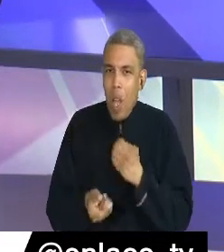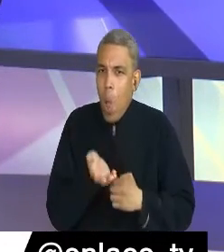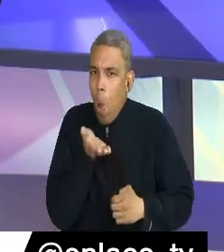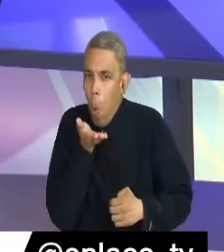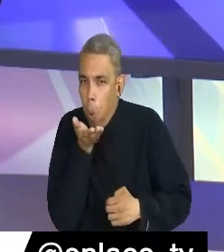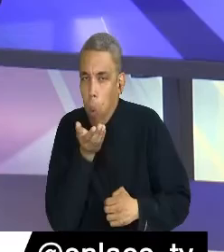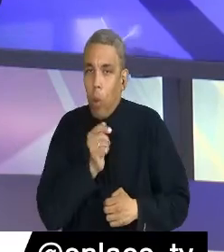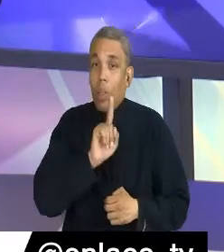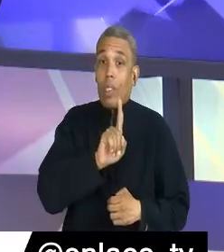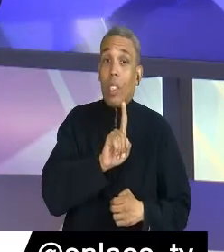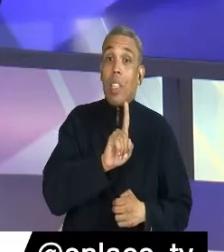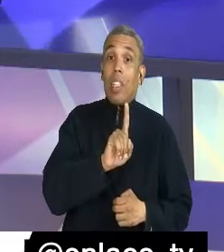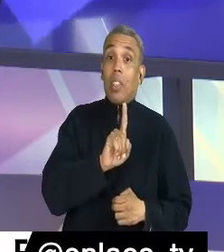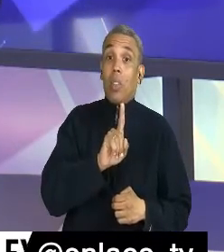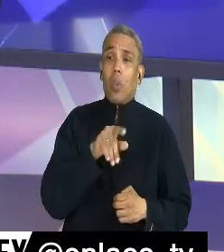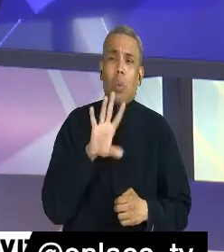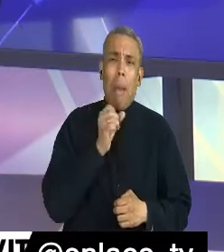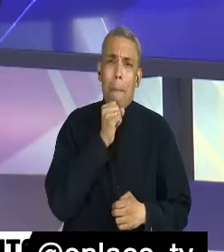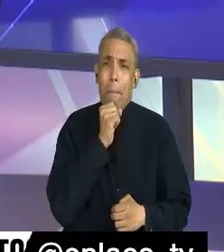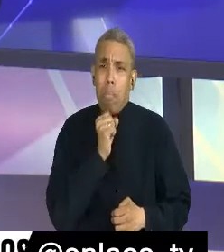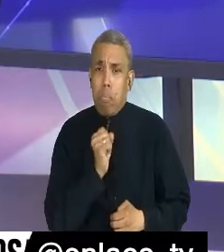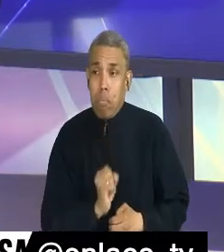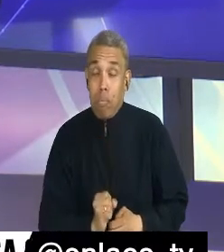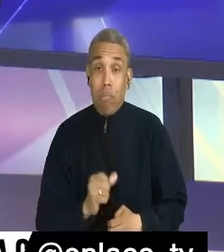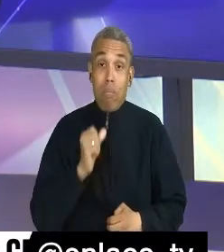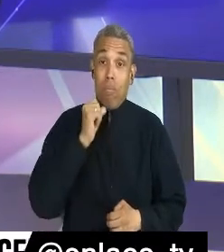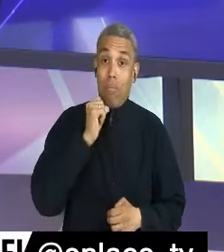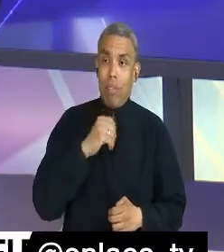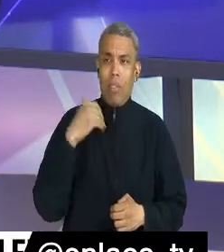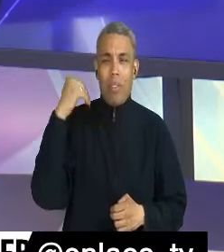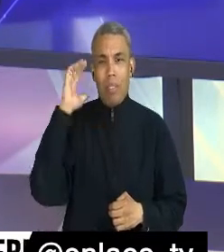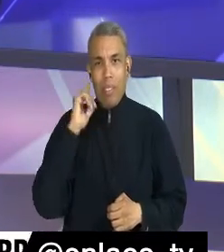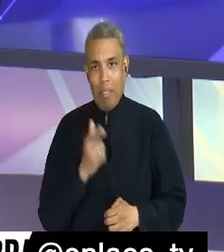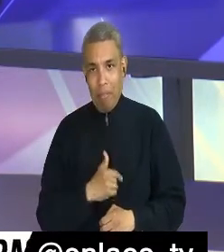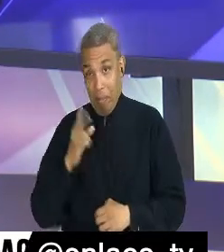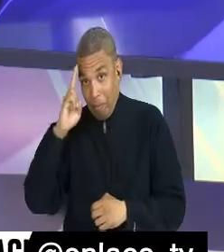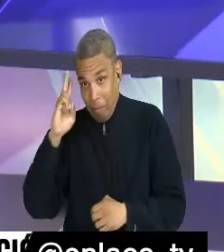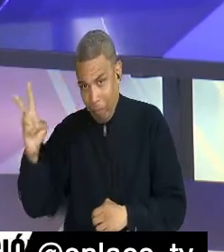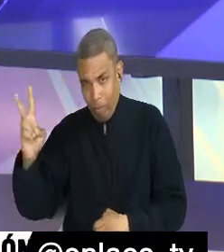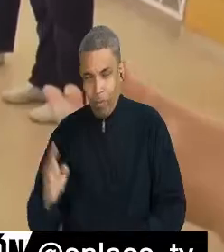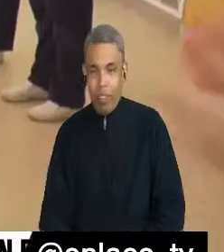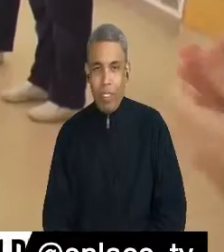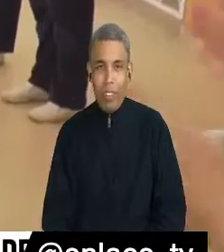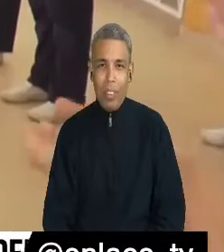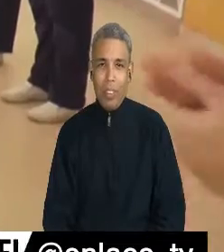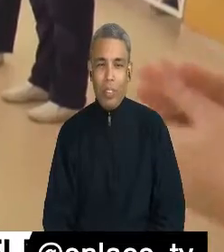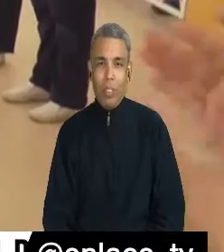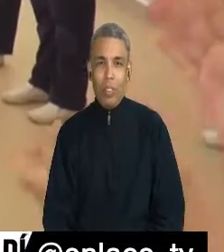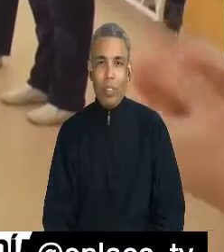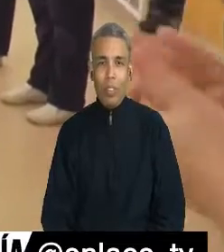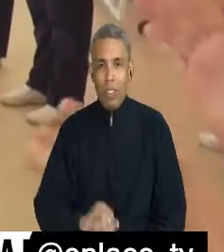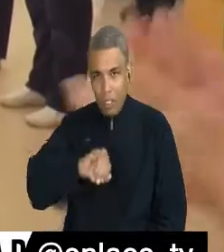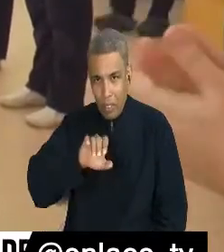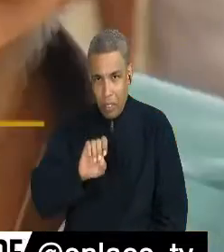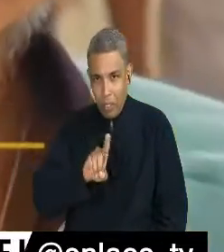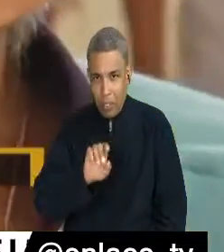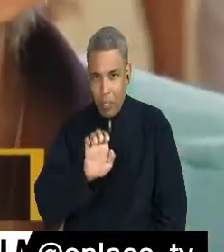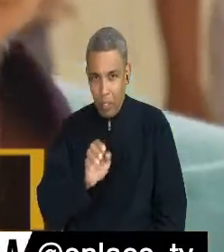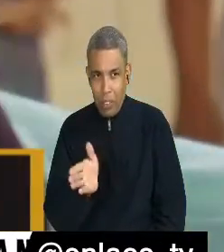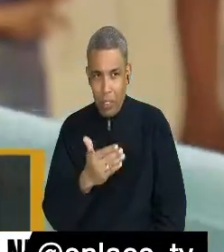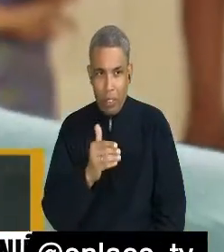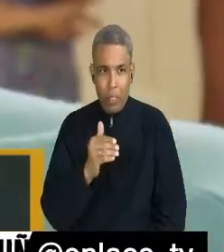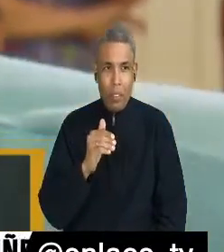oviedo quien vive en el lugar de ancianos la misericordia en el barrio la floresta baja josé de los santos sus miedos recibió